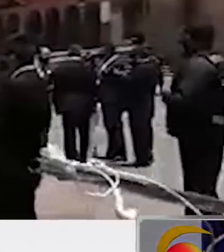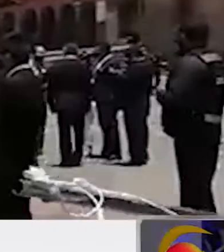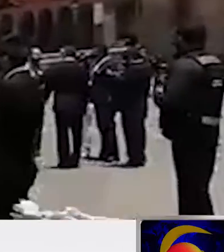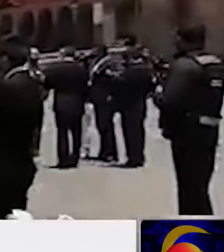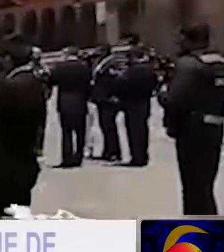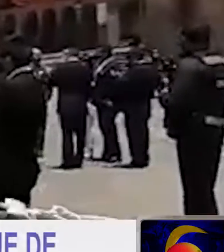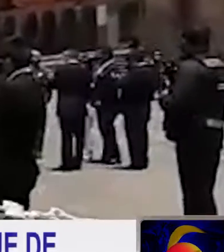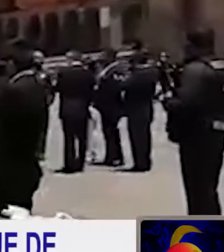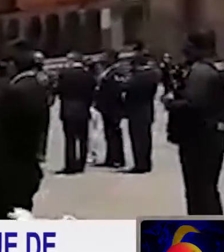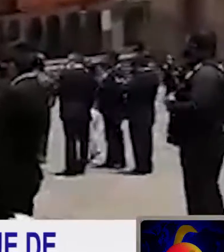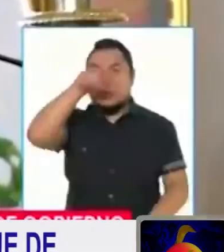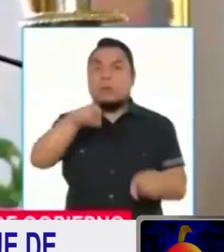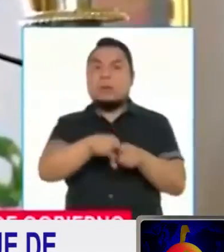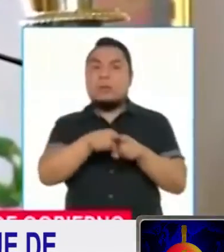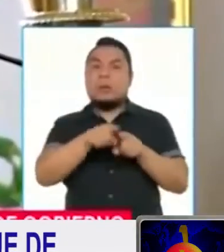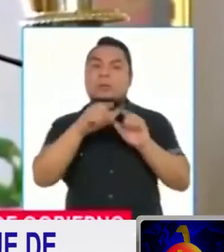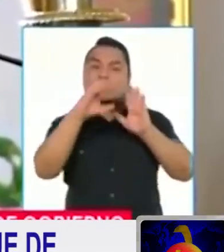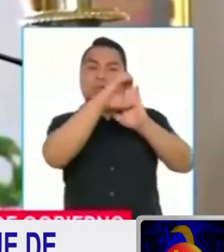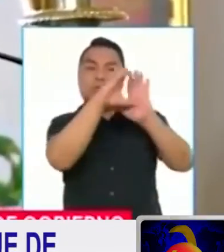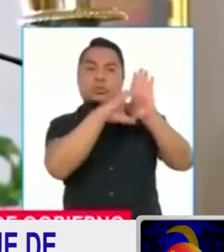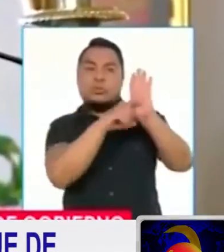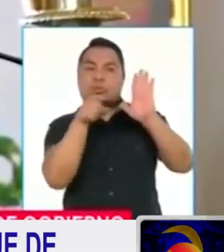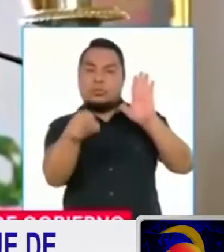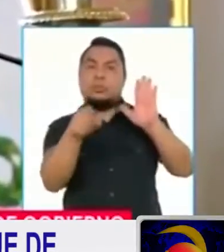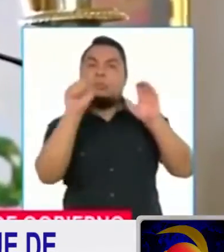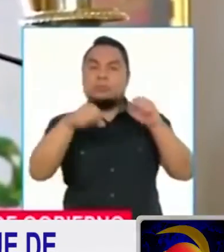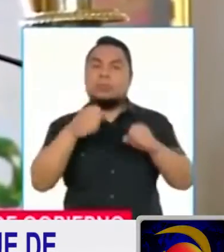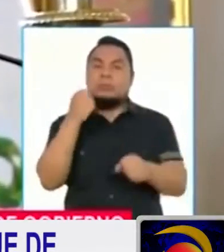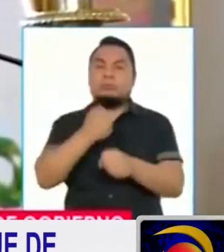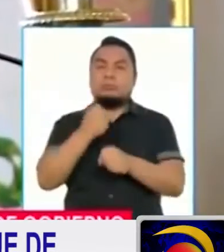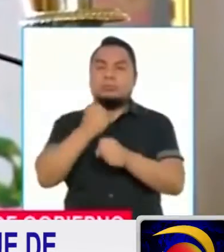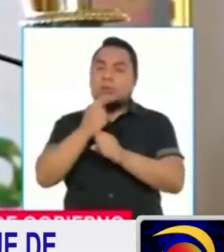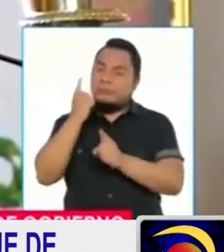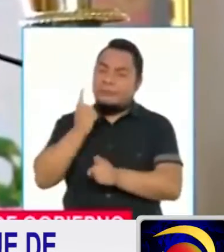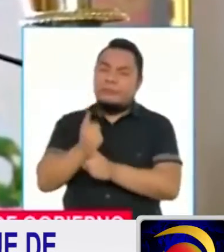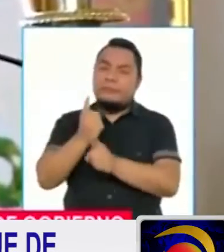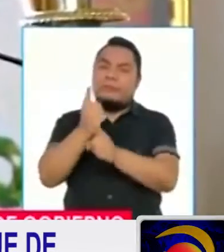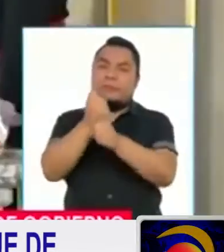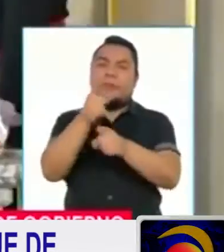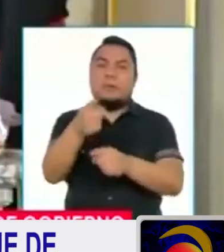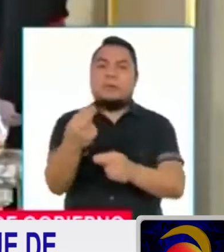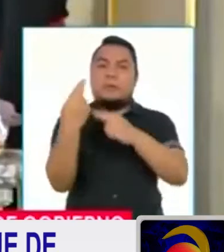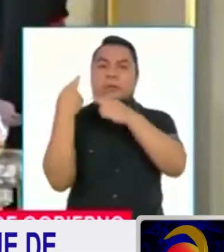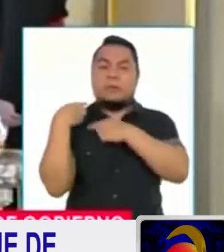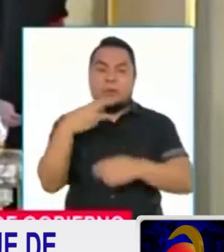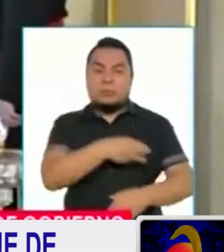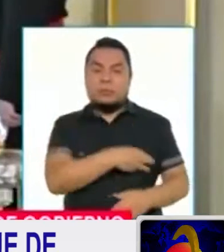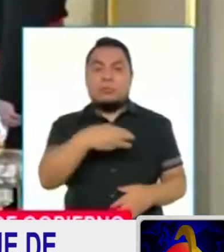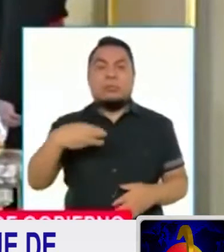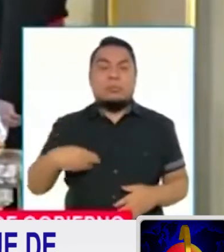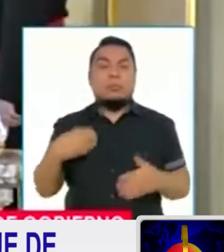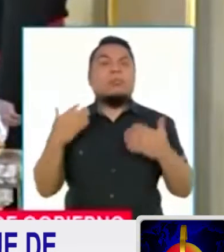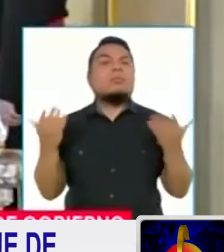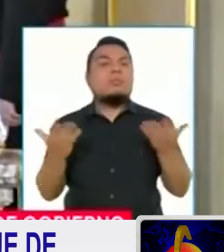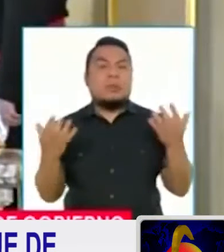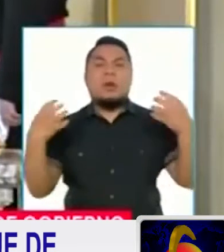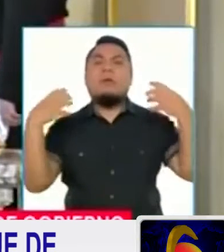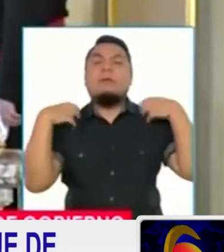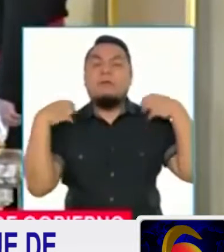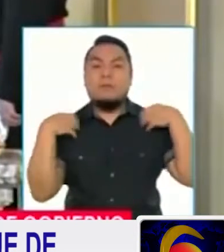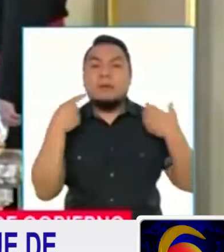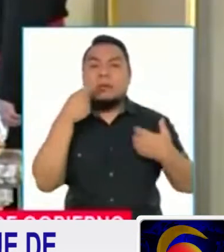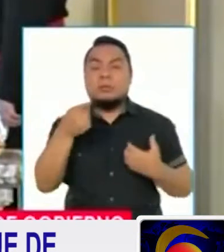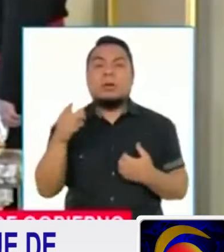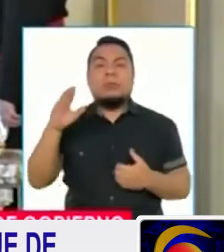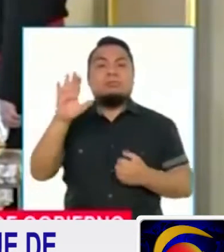general y también del ministro del Interior para ya establecer las estrategias operativas del caso. Hay pronunciamientos, especialmente que